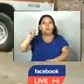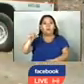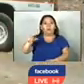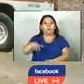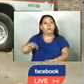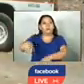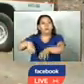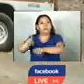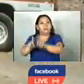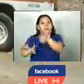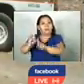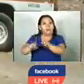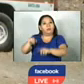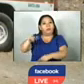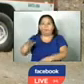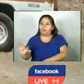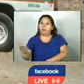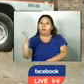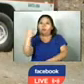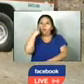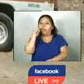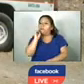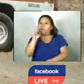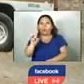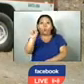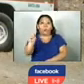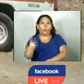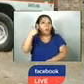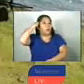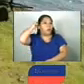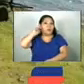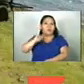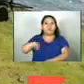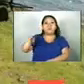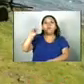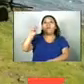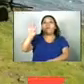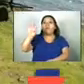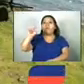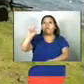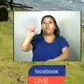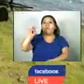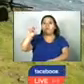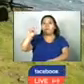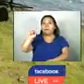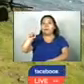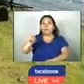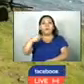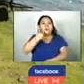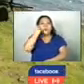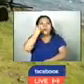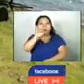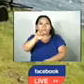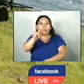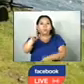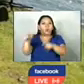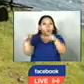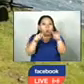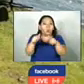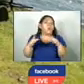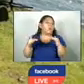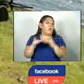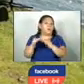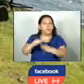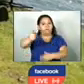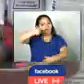Metapán, donde se registró como desaparecido Adelso Flores, de 31 años. En el lugar también se continúa con